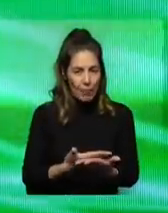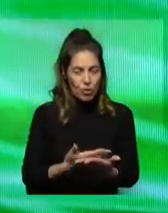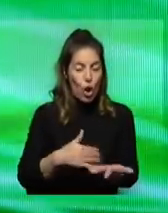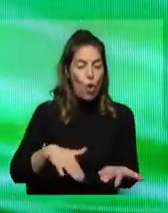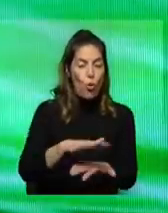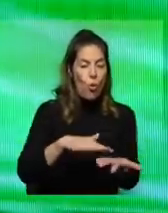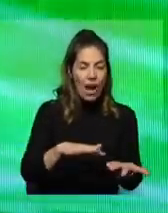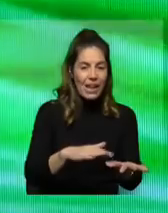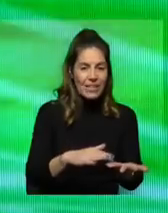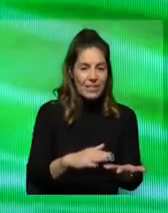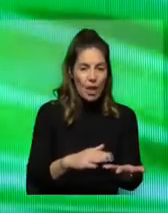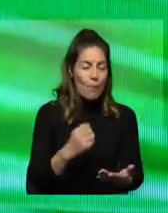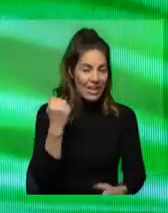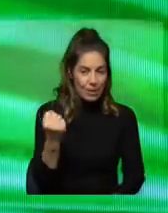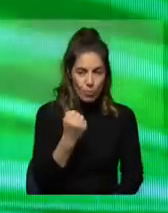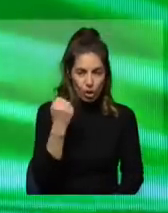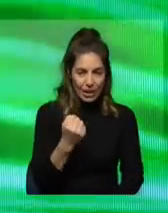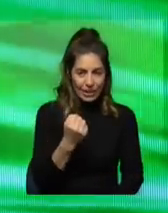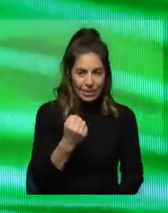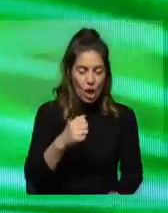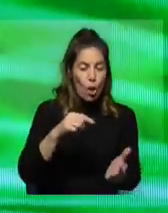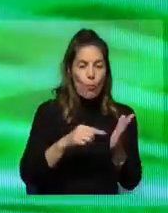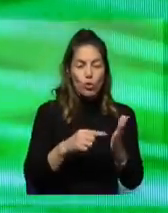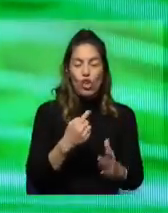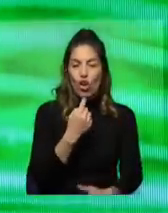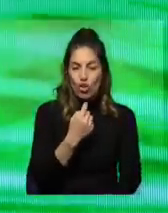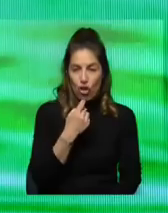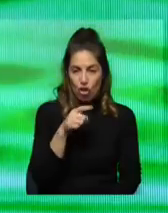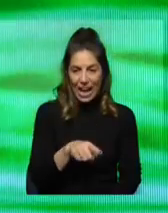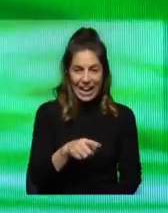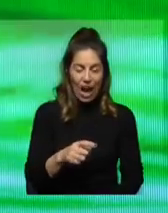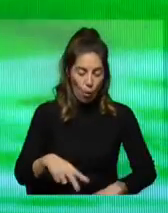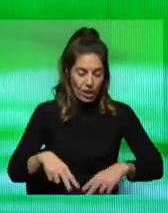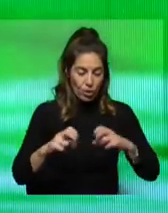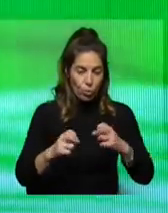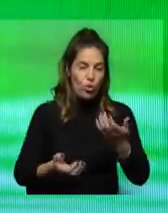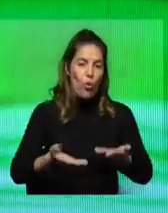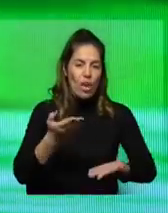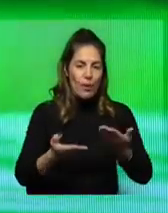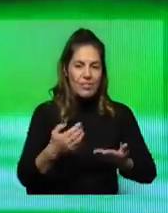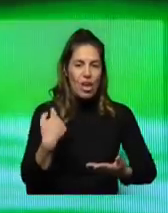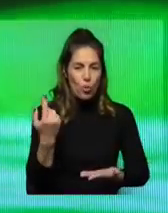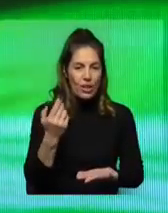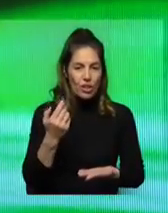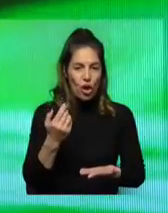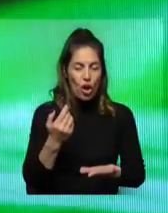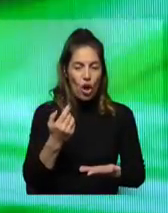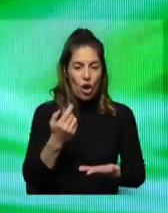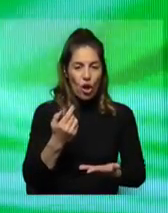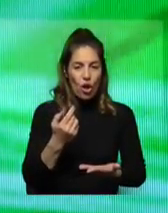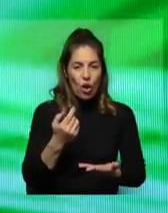rojos reitero Aquí hay un estudio hay una nueva evaluación de nuestro departamento de chinatram